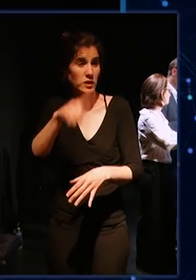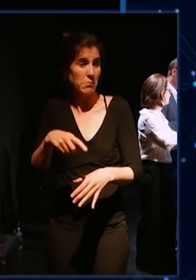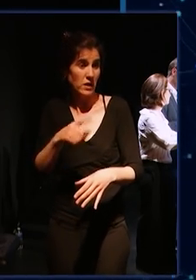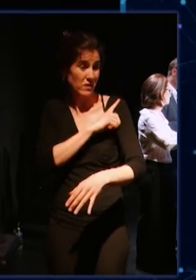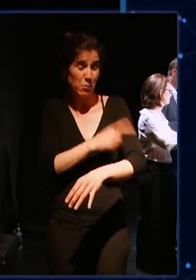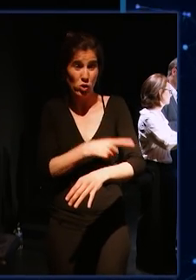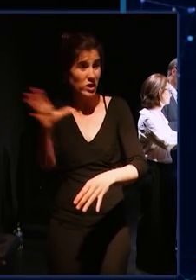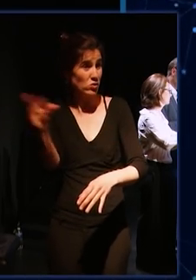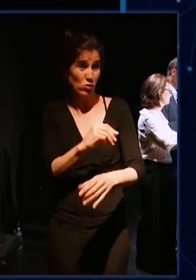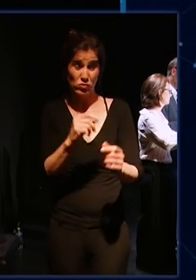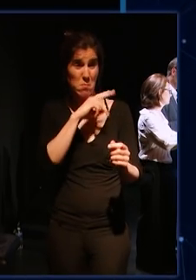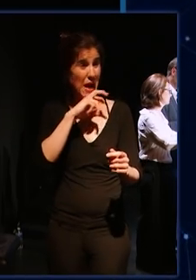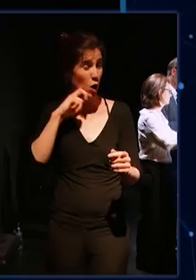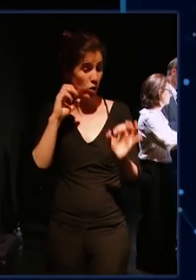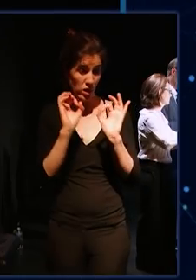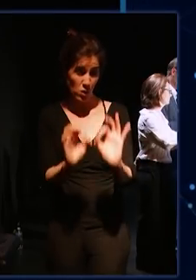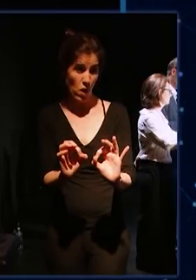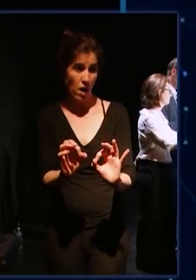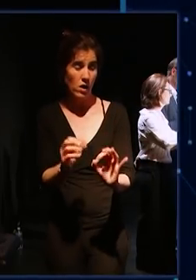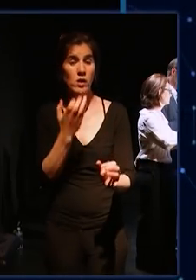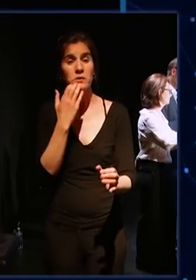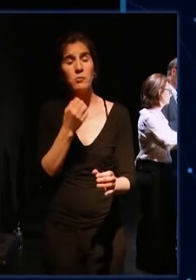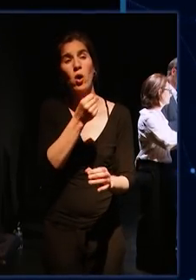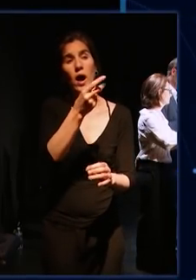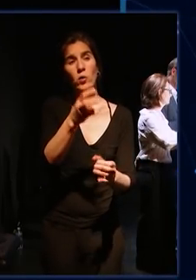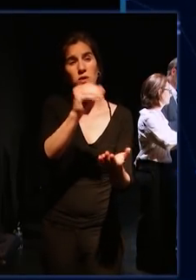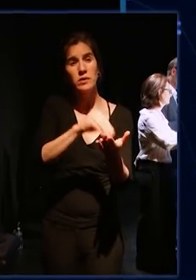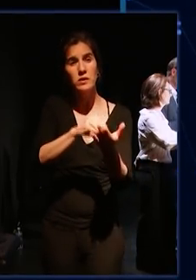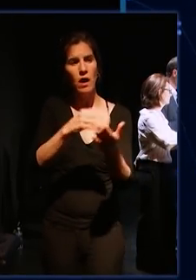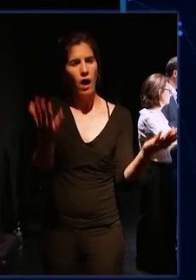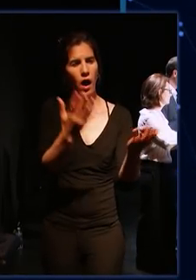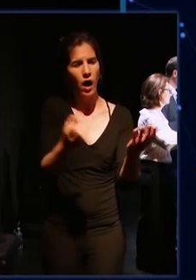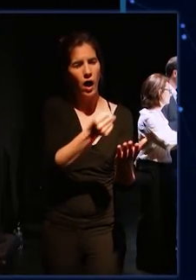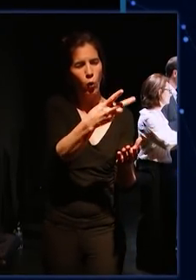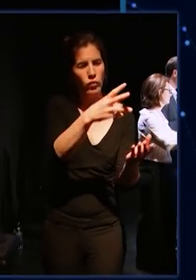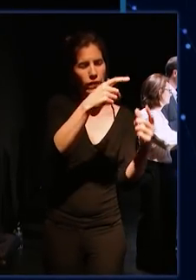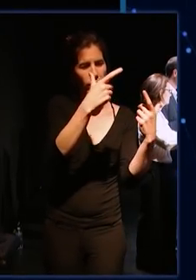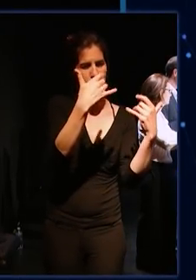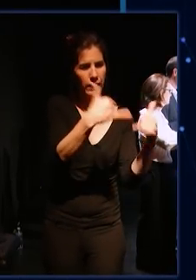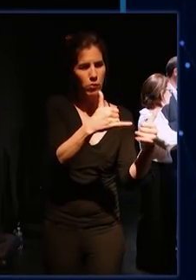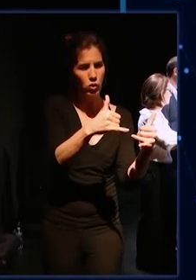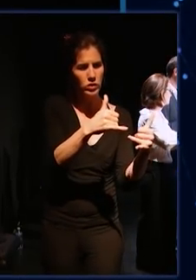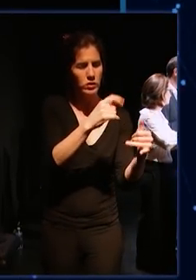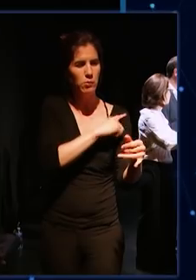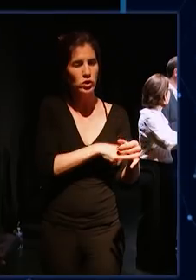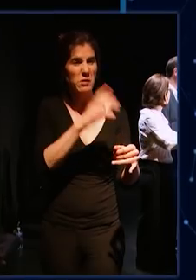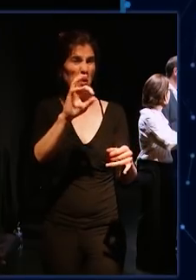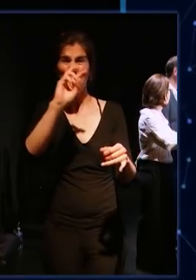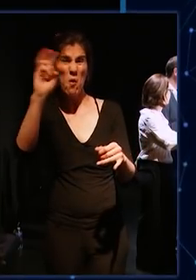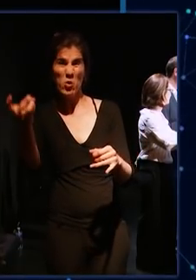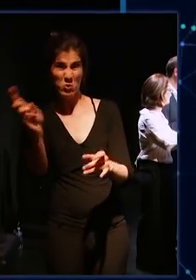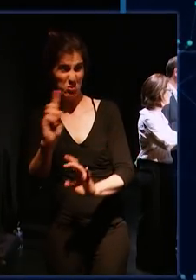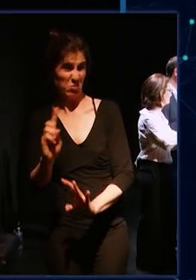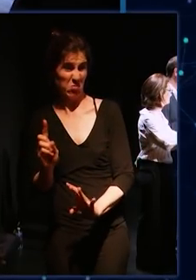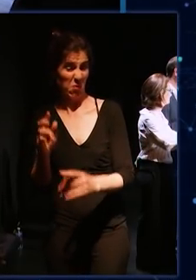mismo valor por igual, ¿no? Que a veces se fomenta mucho uno y no se fomenta quizá tanto otro. El pabellón